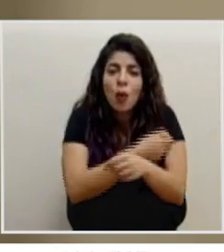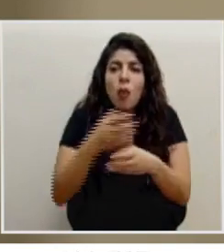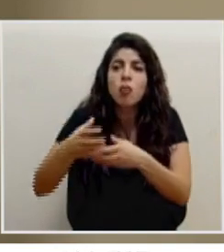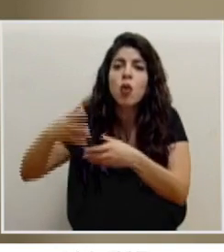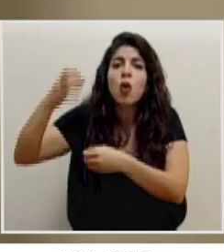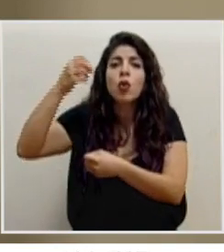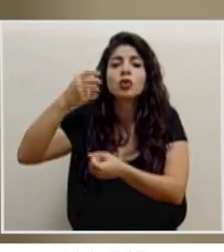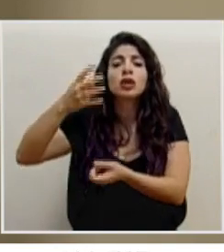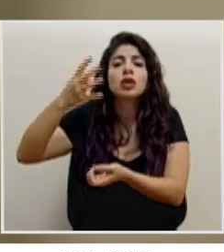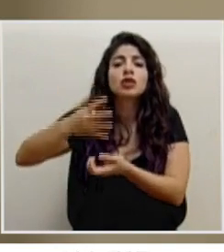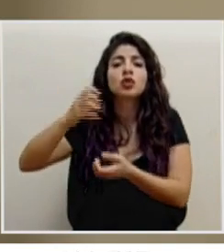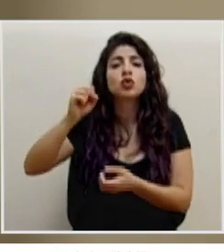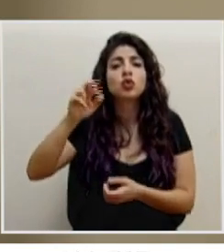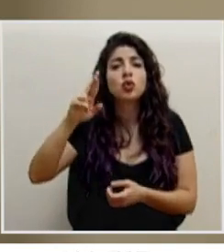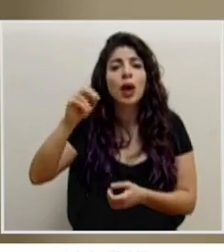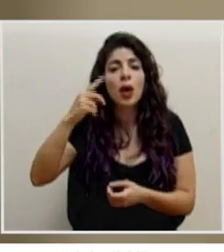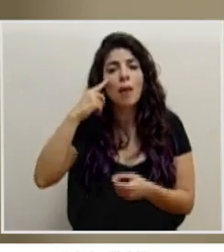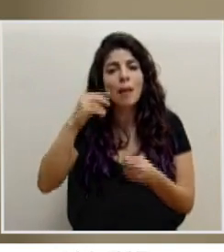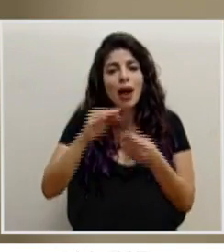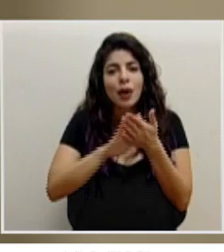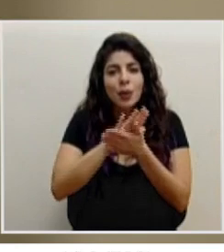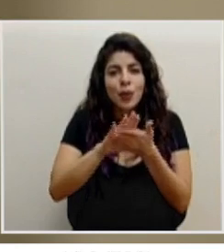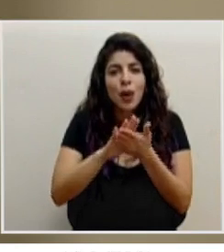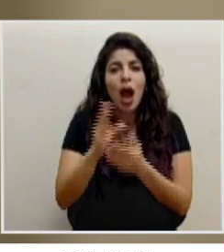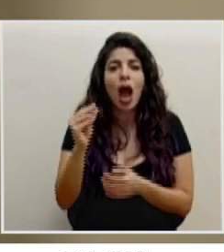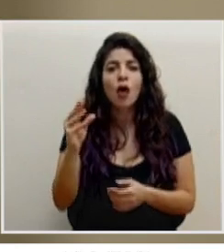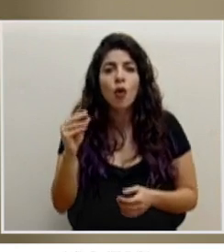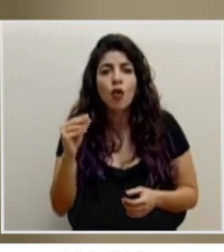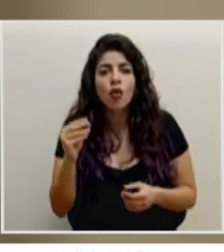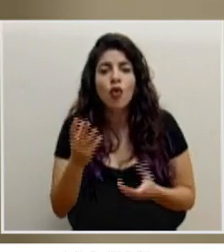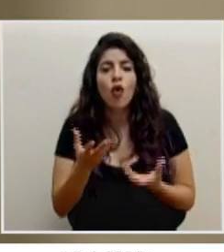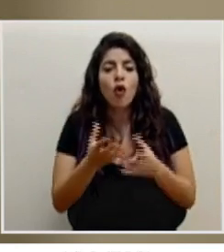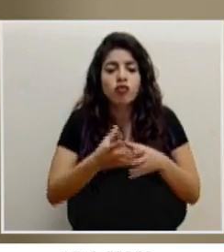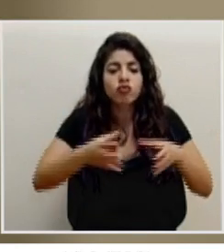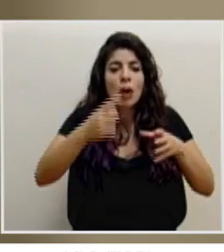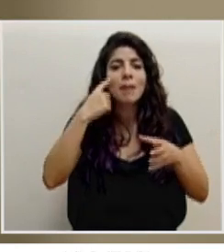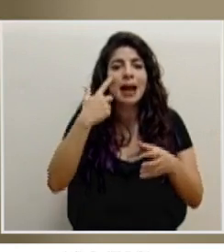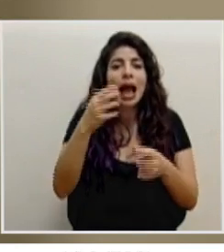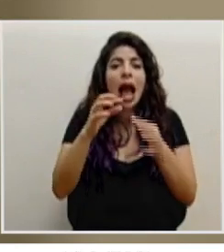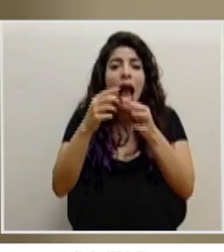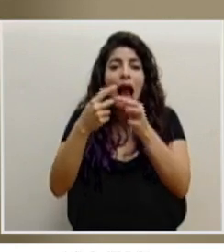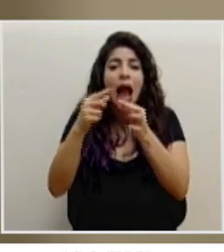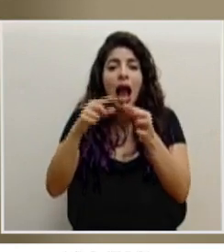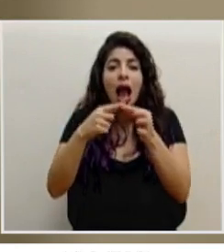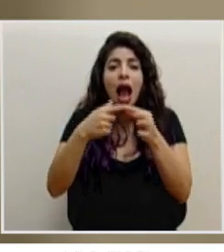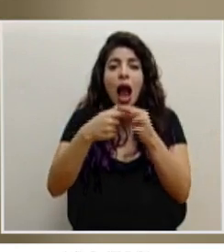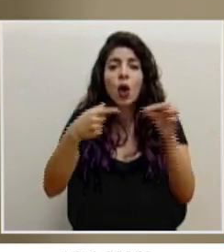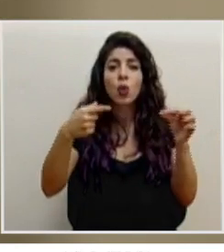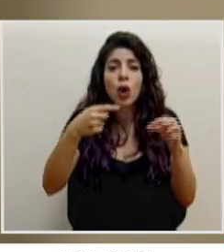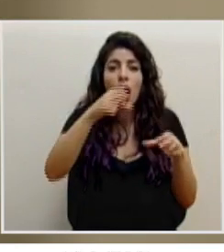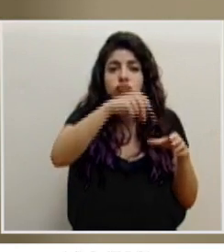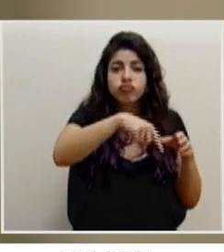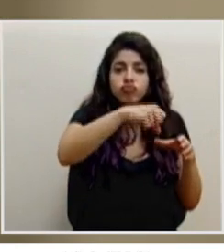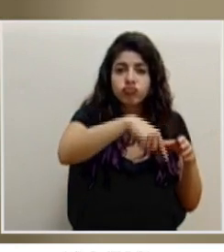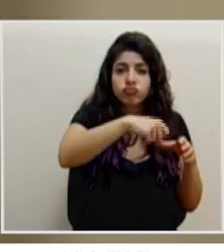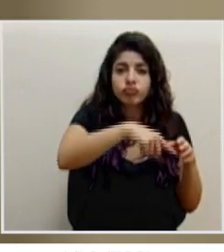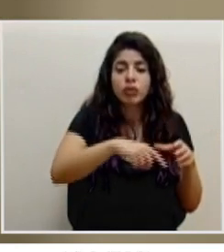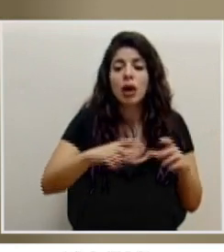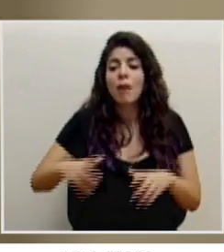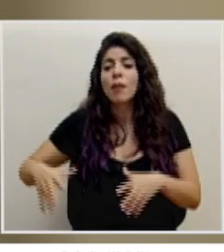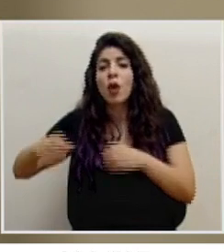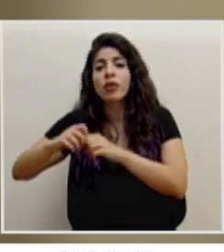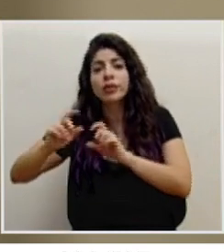suero para diluir la vacuna, algodón, contenedores para punzocortantes, que son las agujas, bolsas para desechos, entre